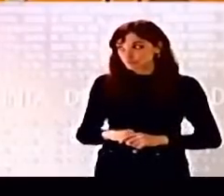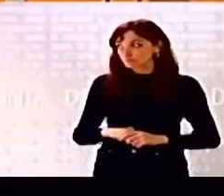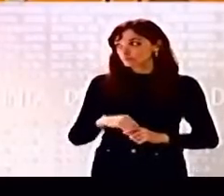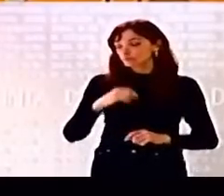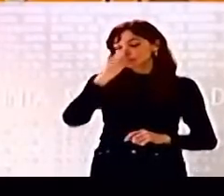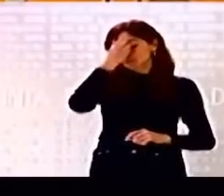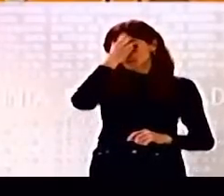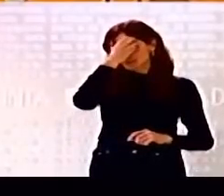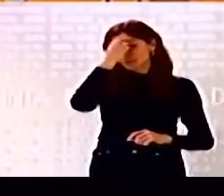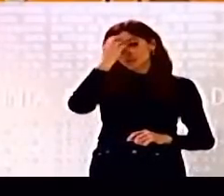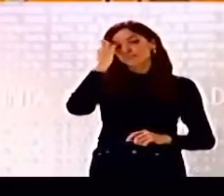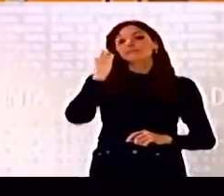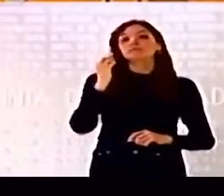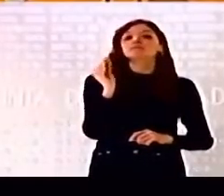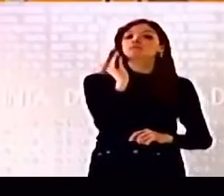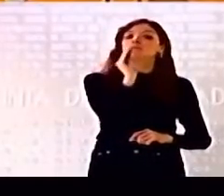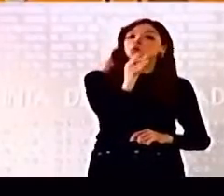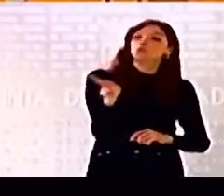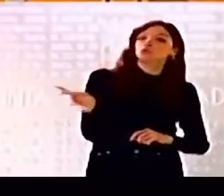Repito la pregunta.